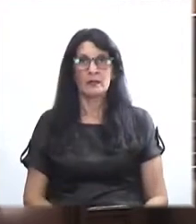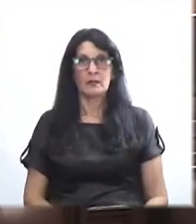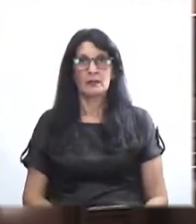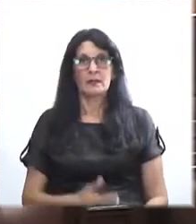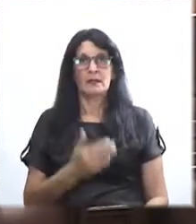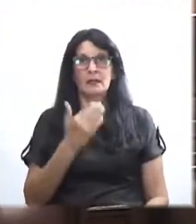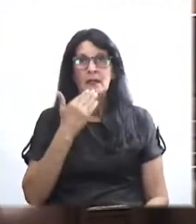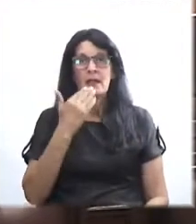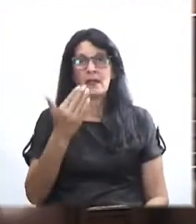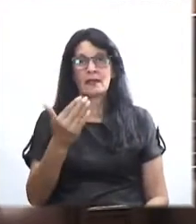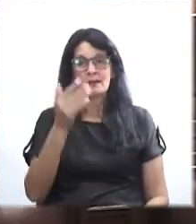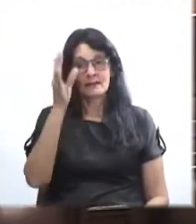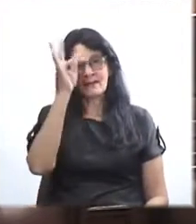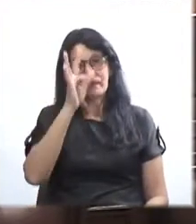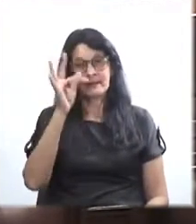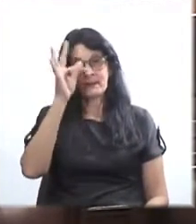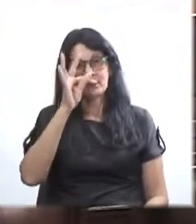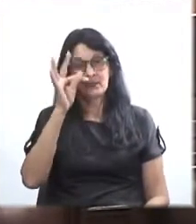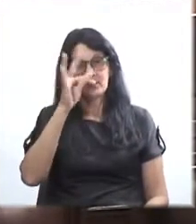Gracias a la tecnología.